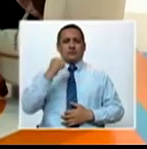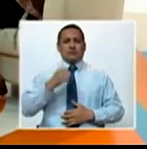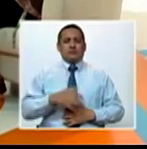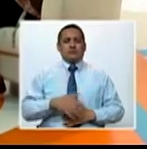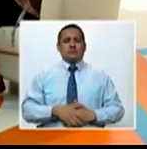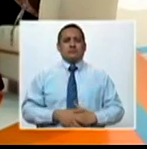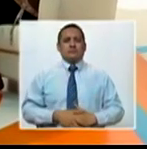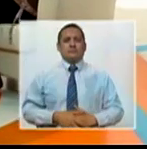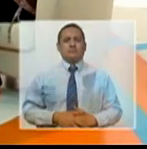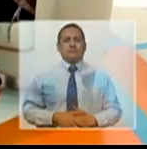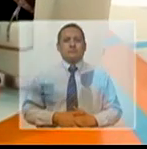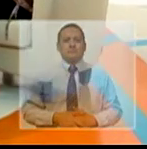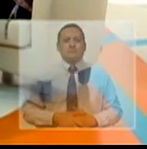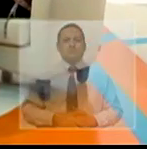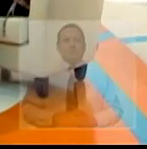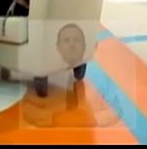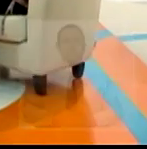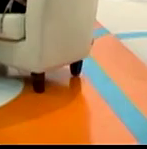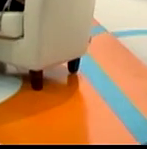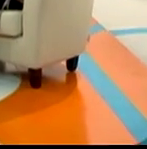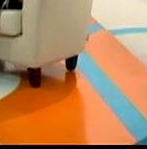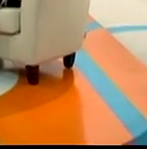derechos.